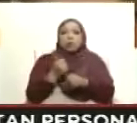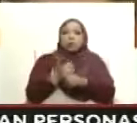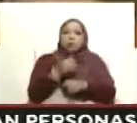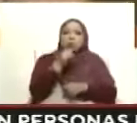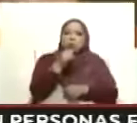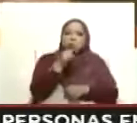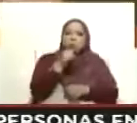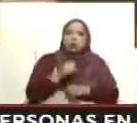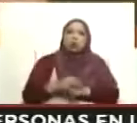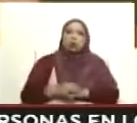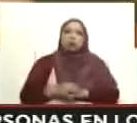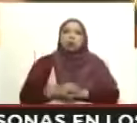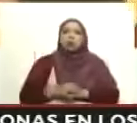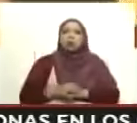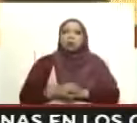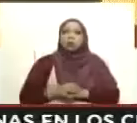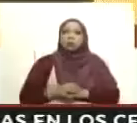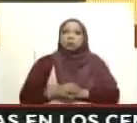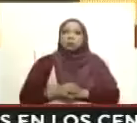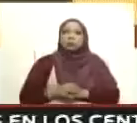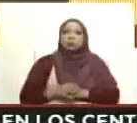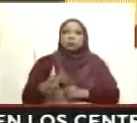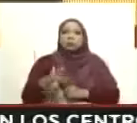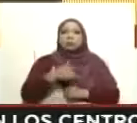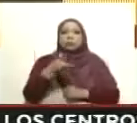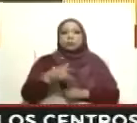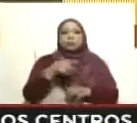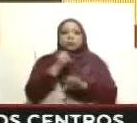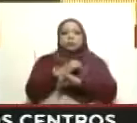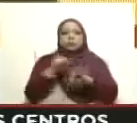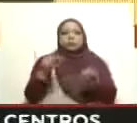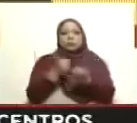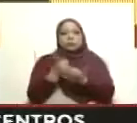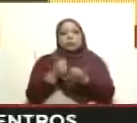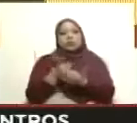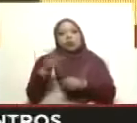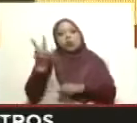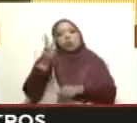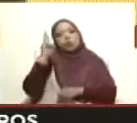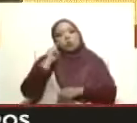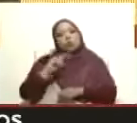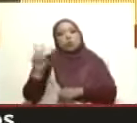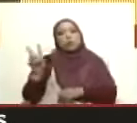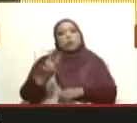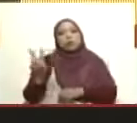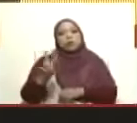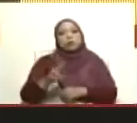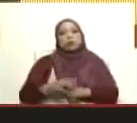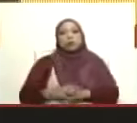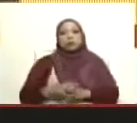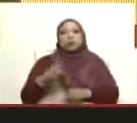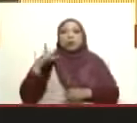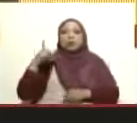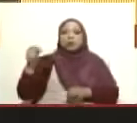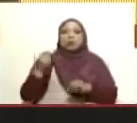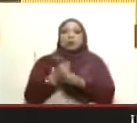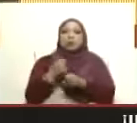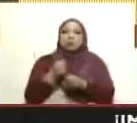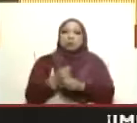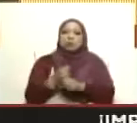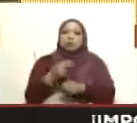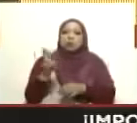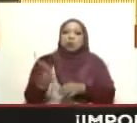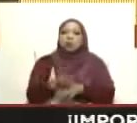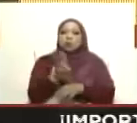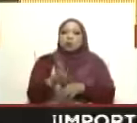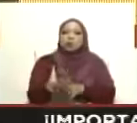apropiarse del 15% del territorio de la República bolivariana de Venezuela no se los vamos a permitir ustedes